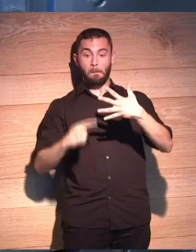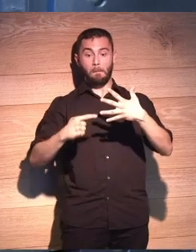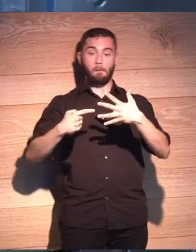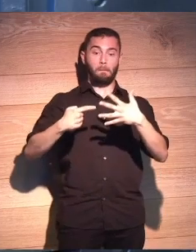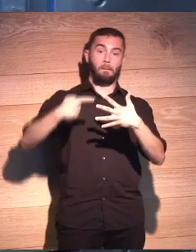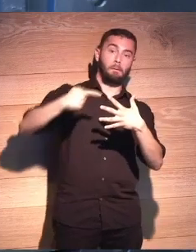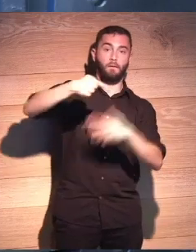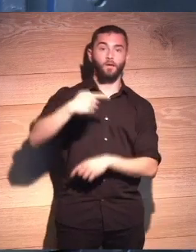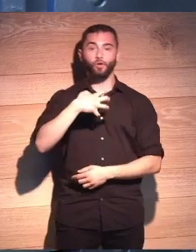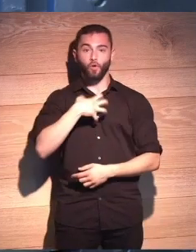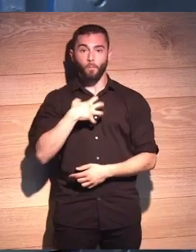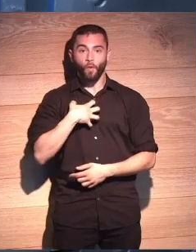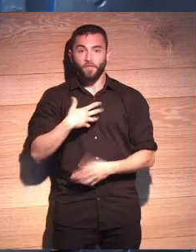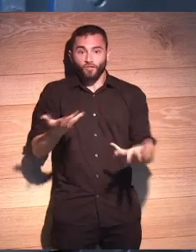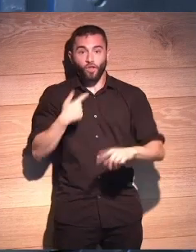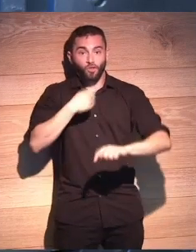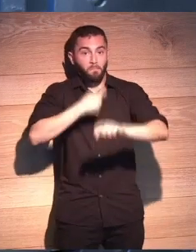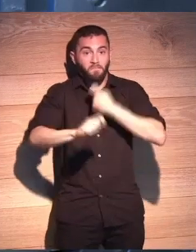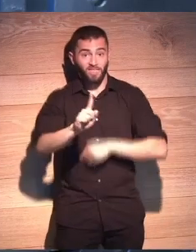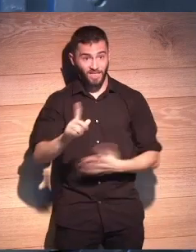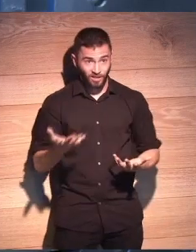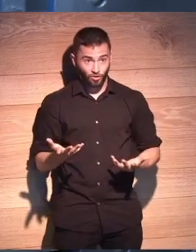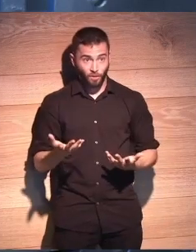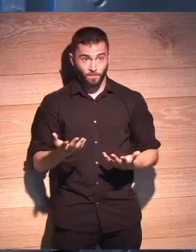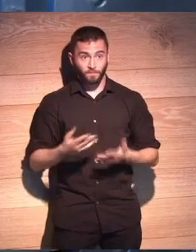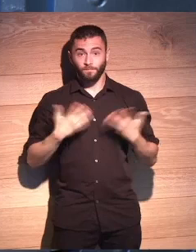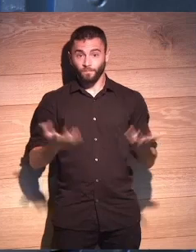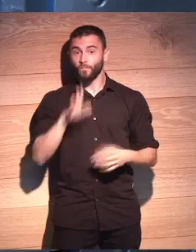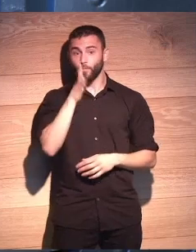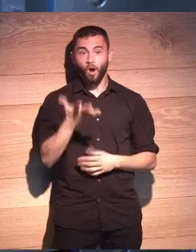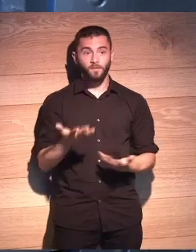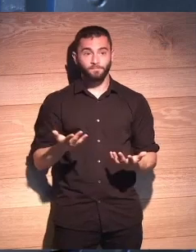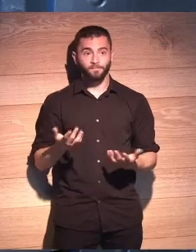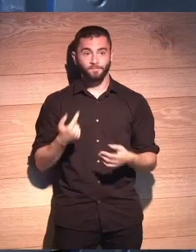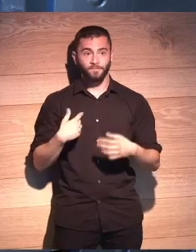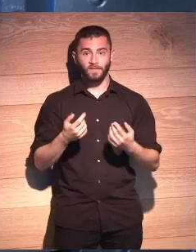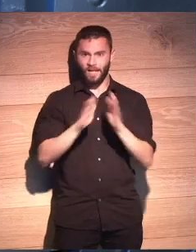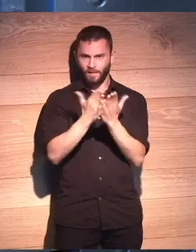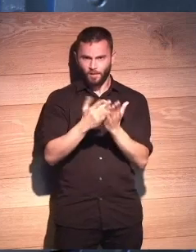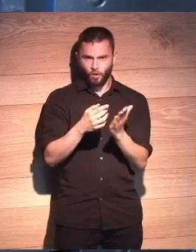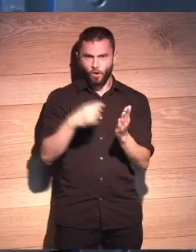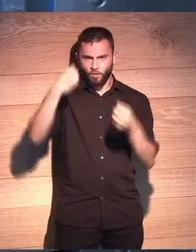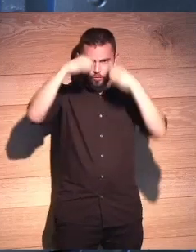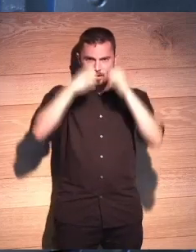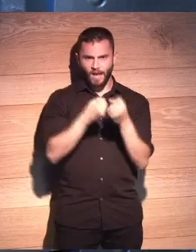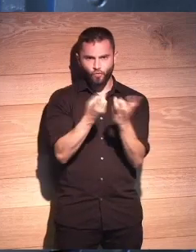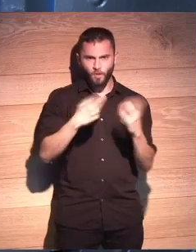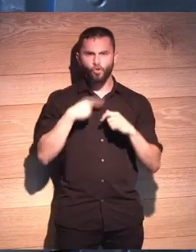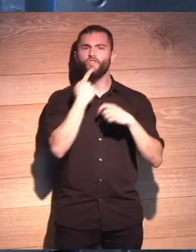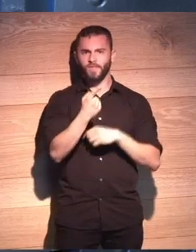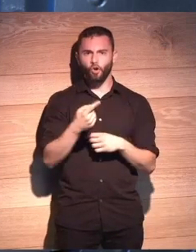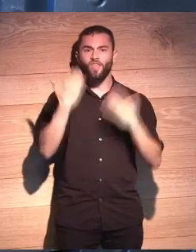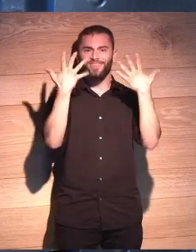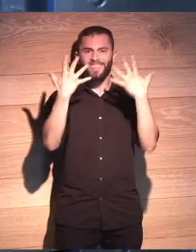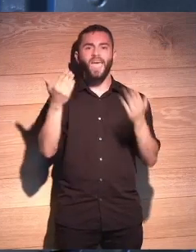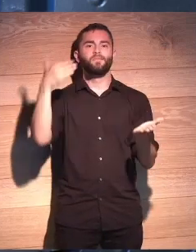lo tanto no venderé un colín, porque es que hay Google, yo doy la cifra en el libro, 10.000